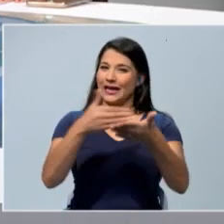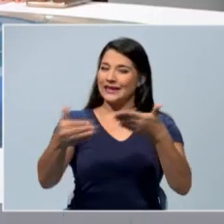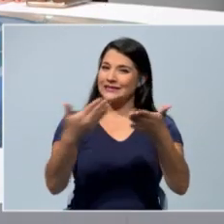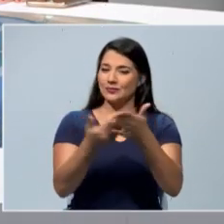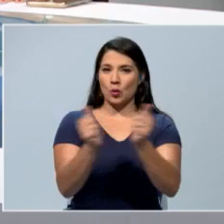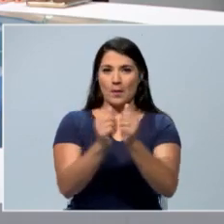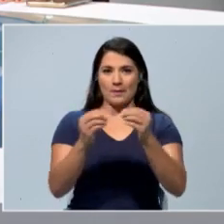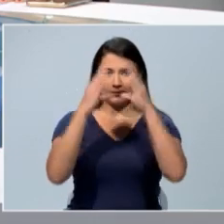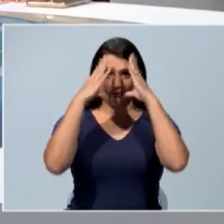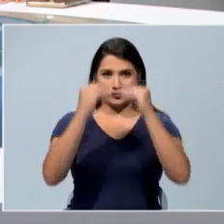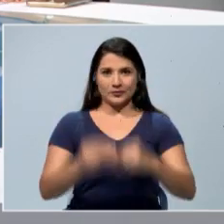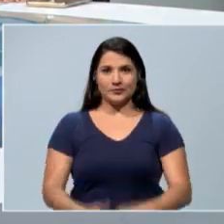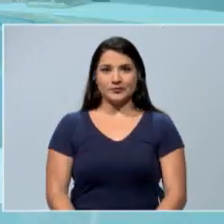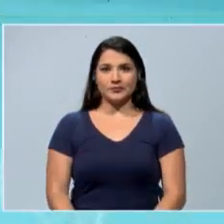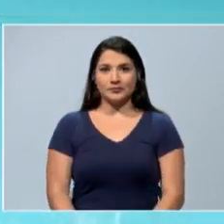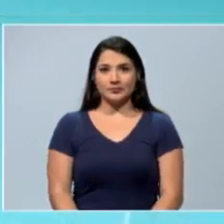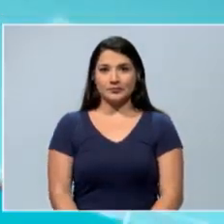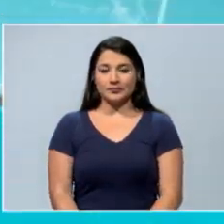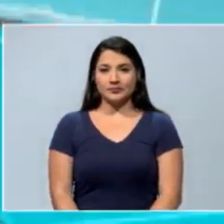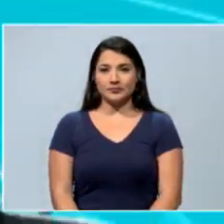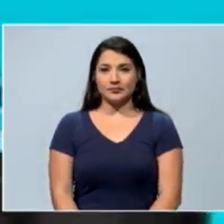volvemos.